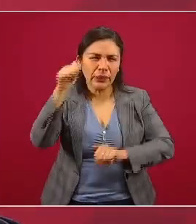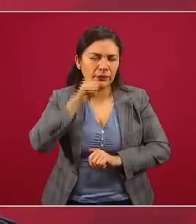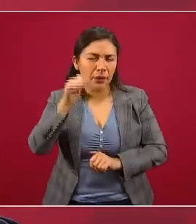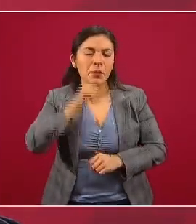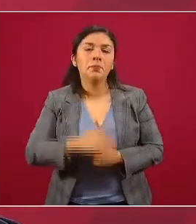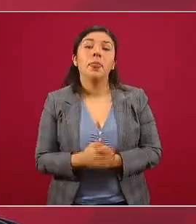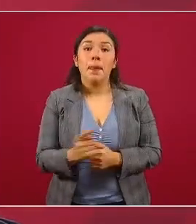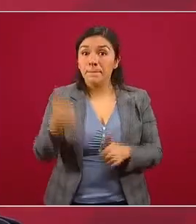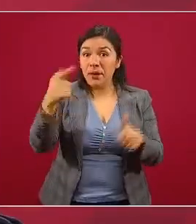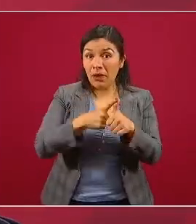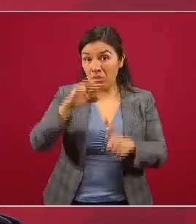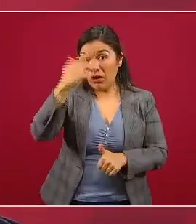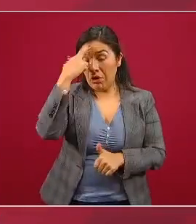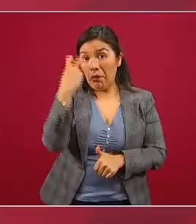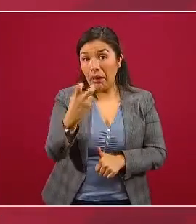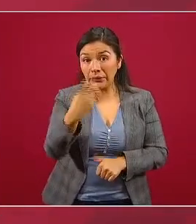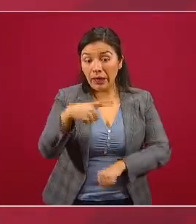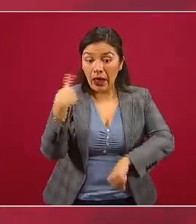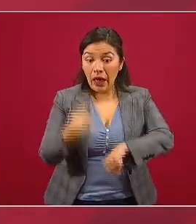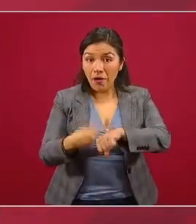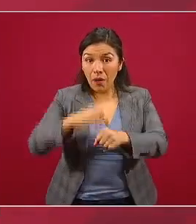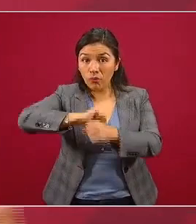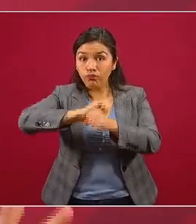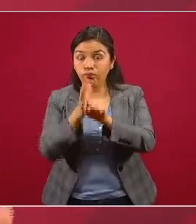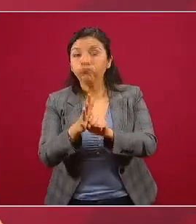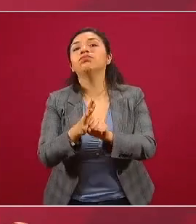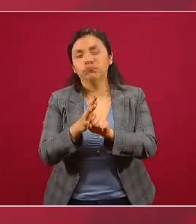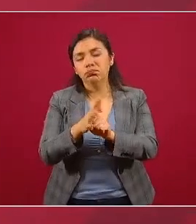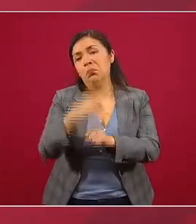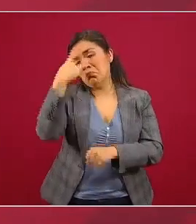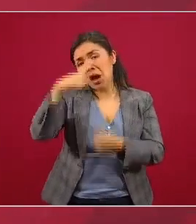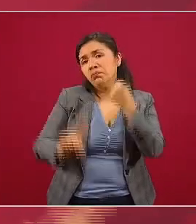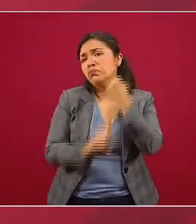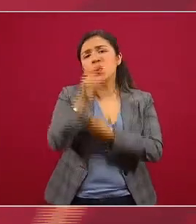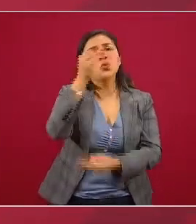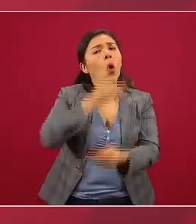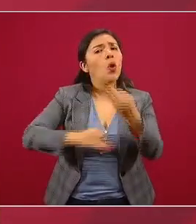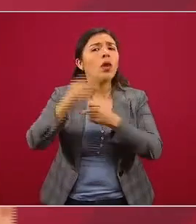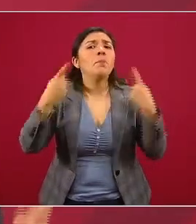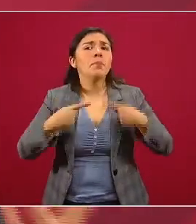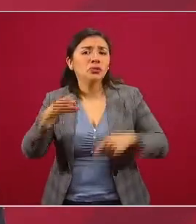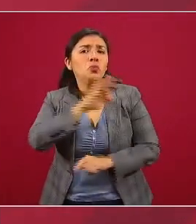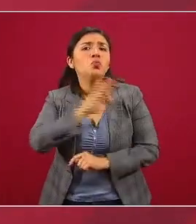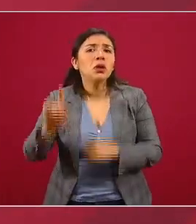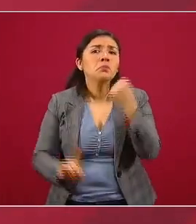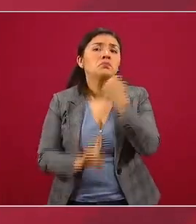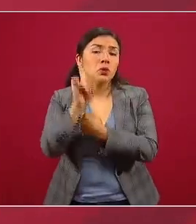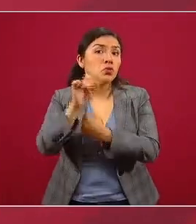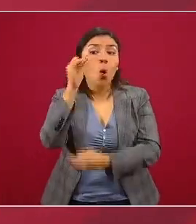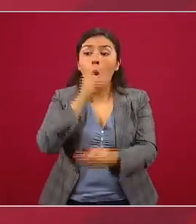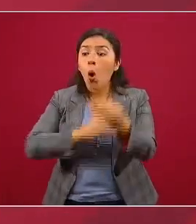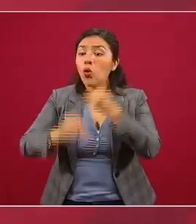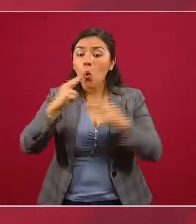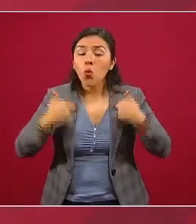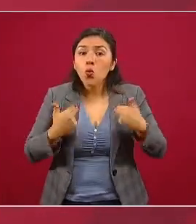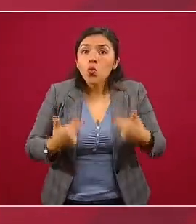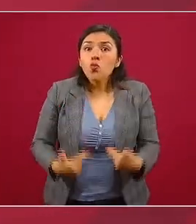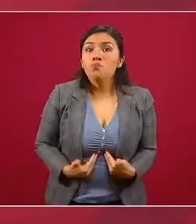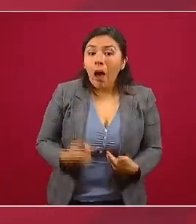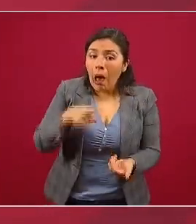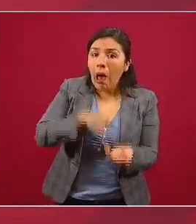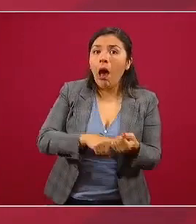que esta es una epidemia que afecta a todo el mundo, afecta a toda la humanidad, toda la especie